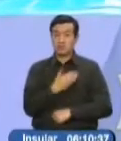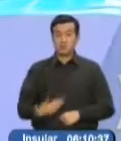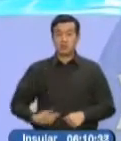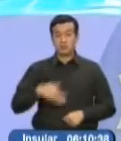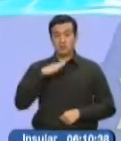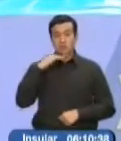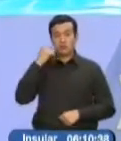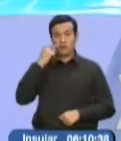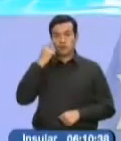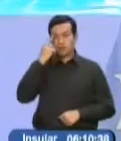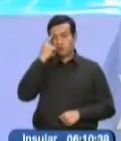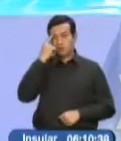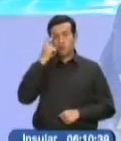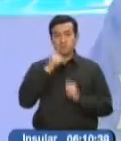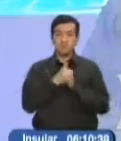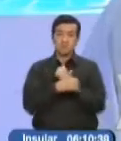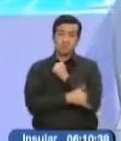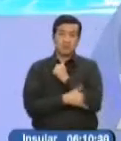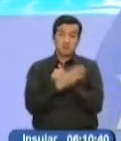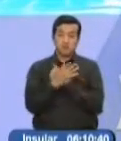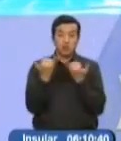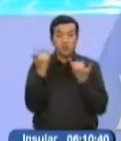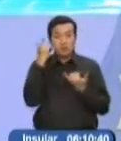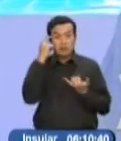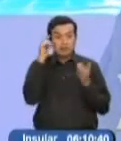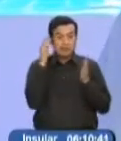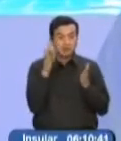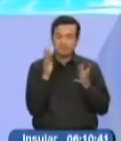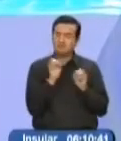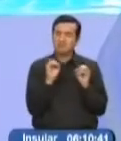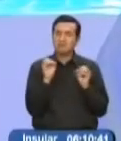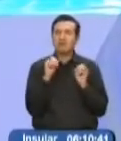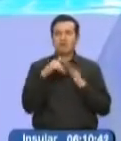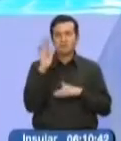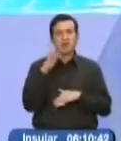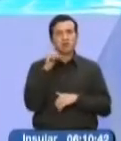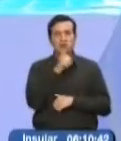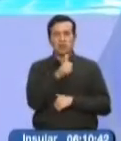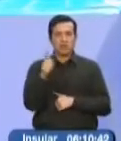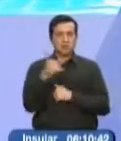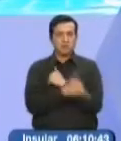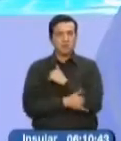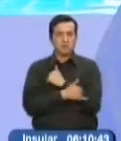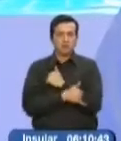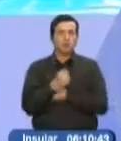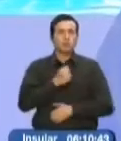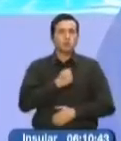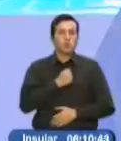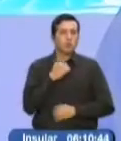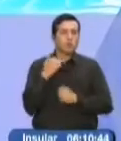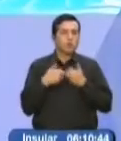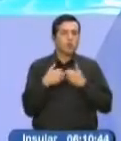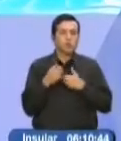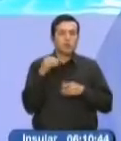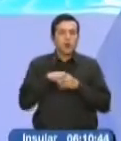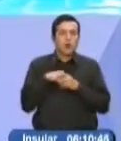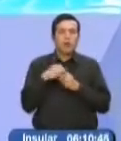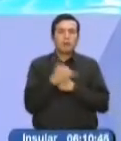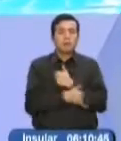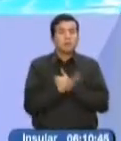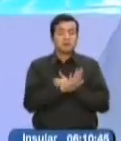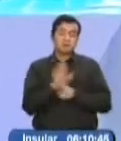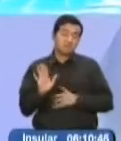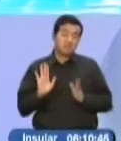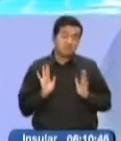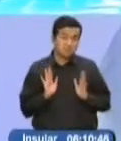ha señalado eso, diciendo que los países ahorita no tienen cabeza para este tema y que cada uno está preocupado en sus temas propios de cada uno de sus